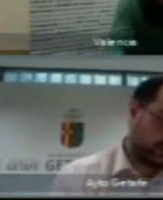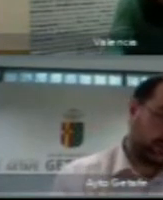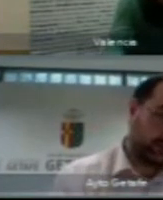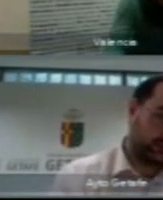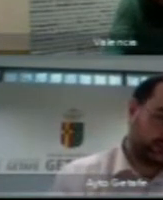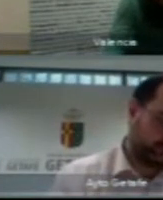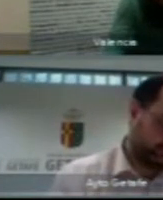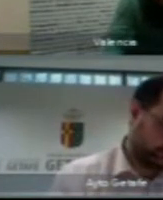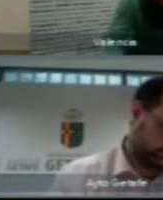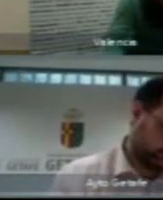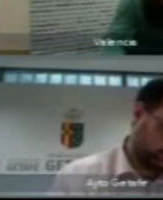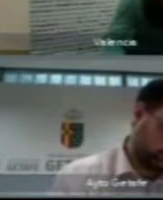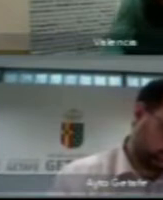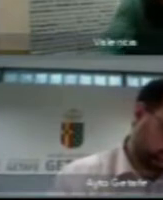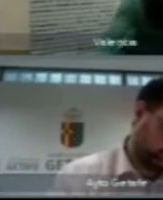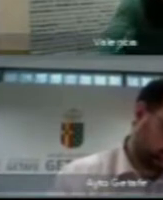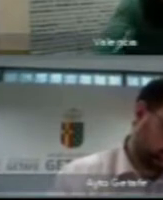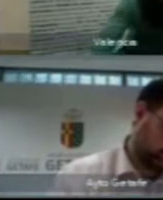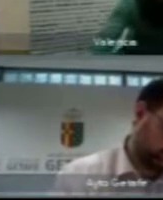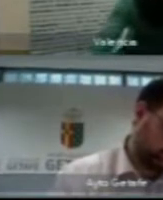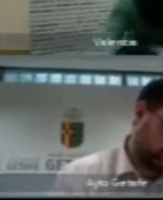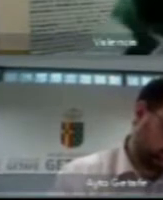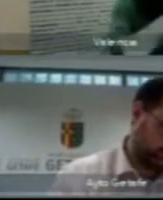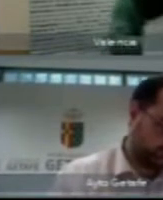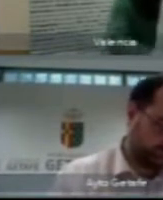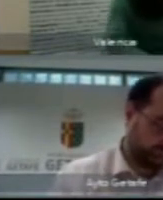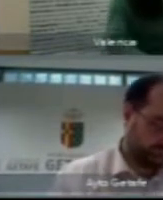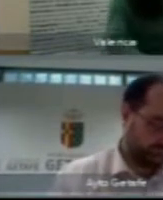Perfecto, nos van enseñando las firmas, algunos de ellos.